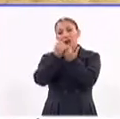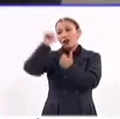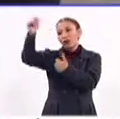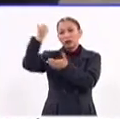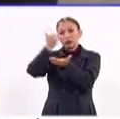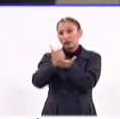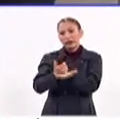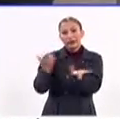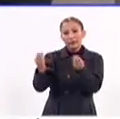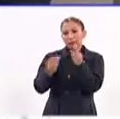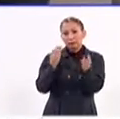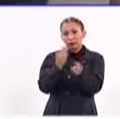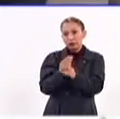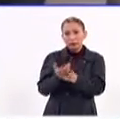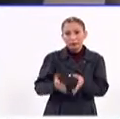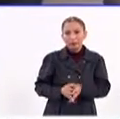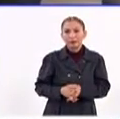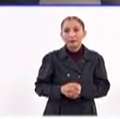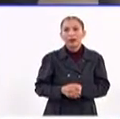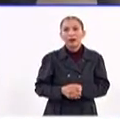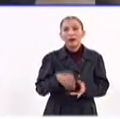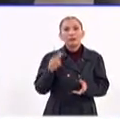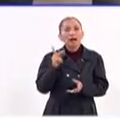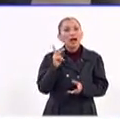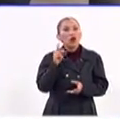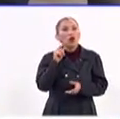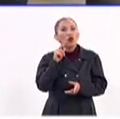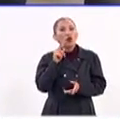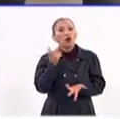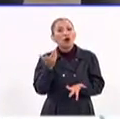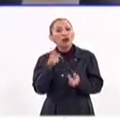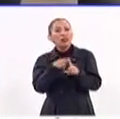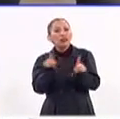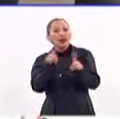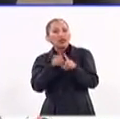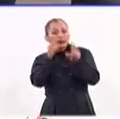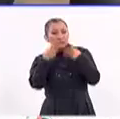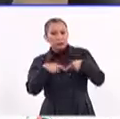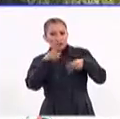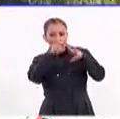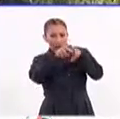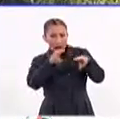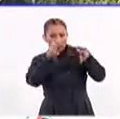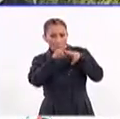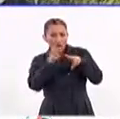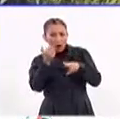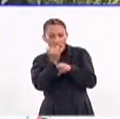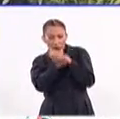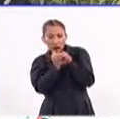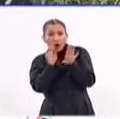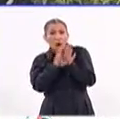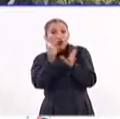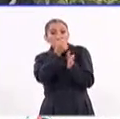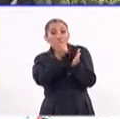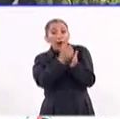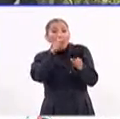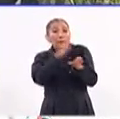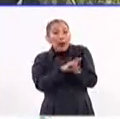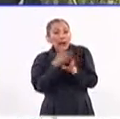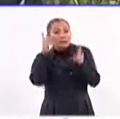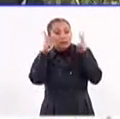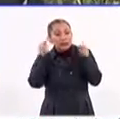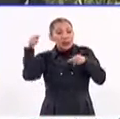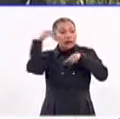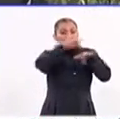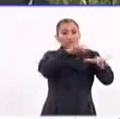urbes internacionales, pero está considerada por varios analistas o estudiosos como una de las ciudades que más se